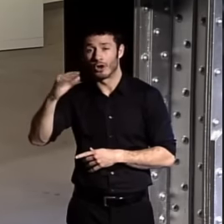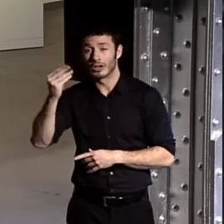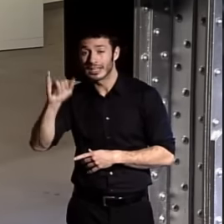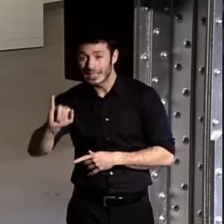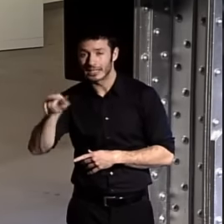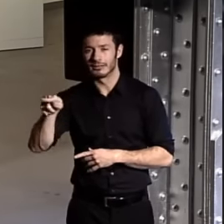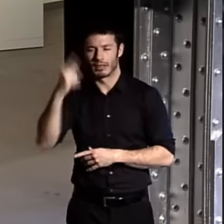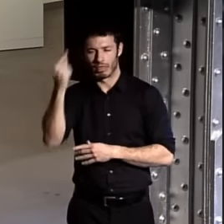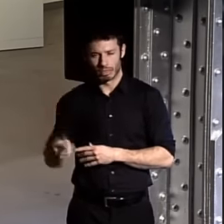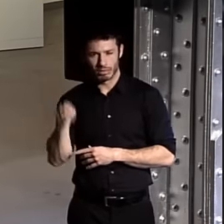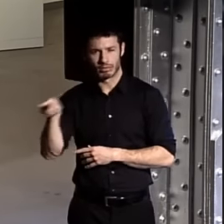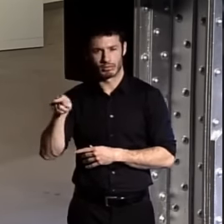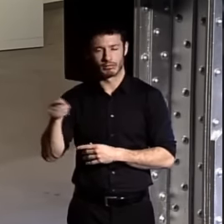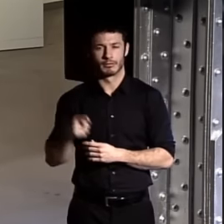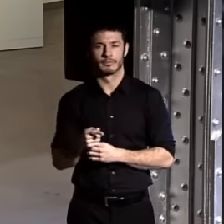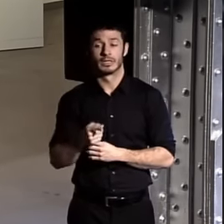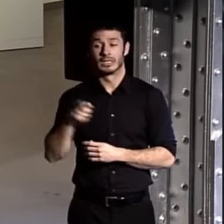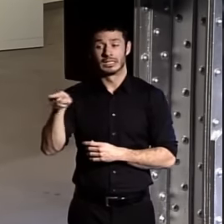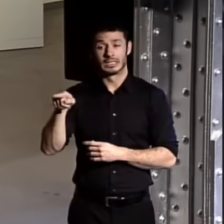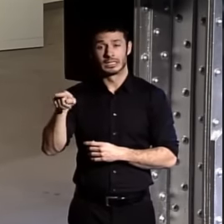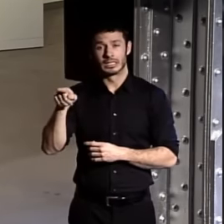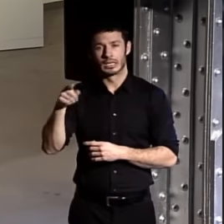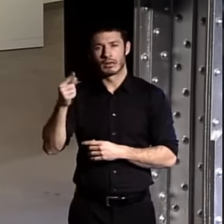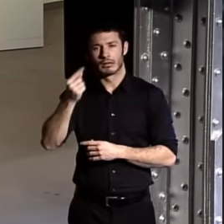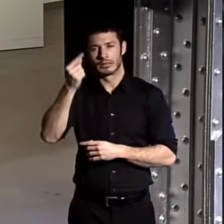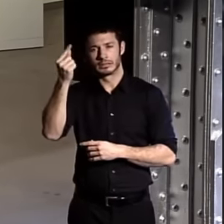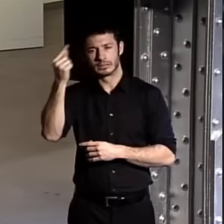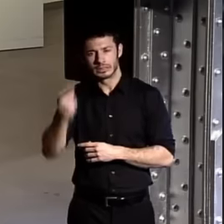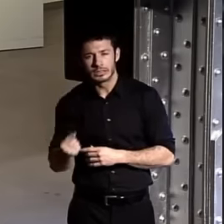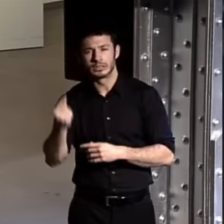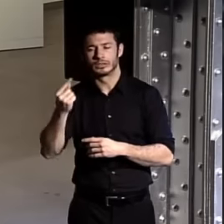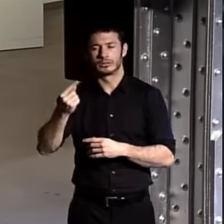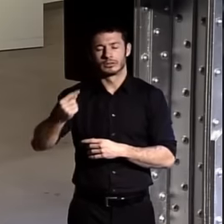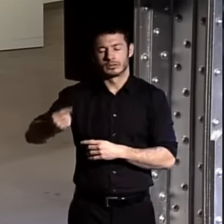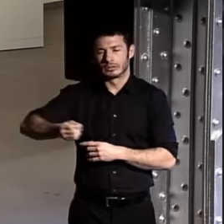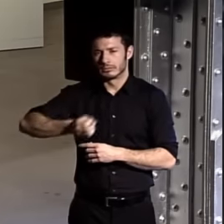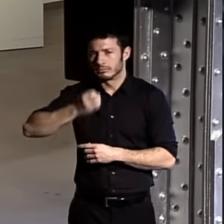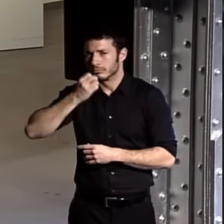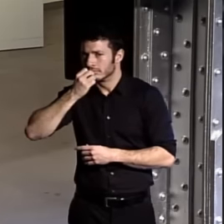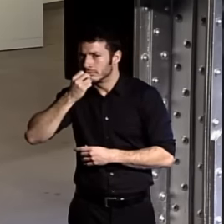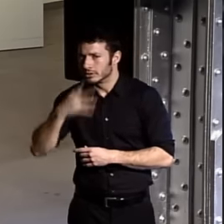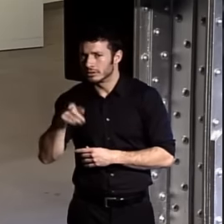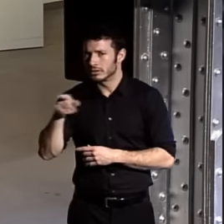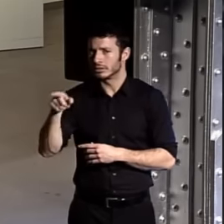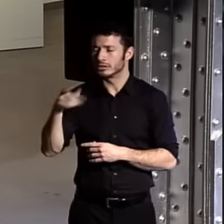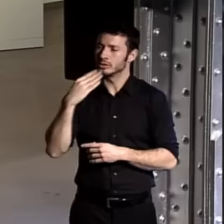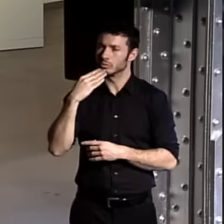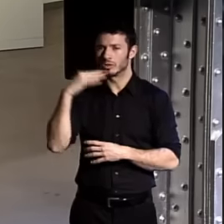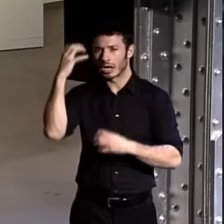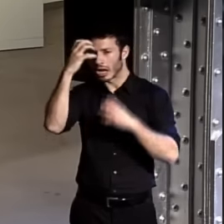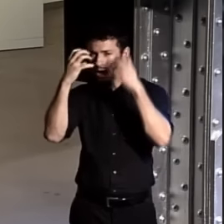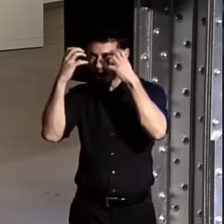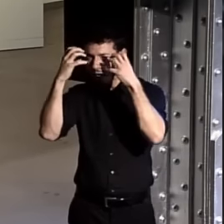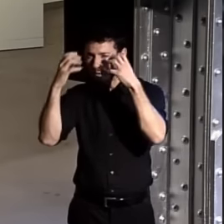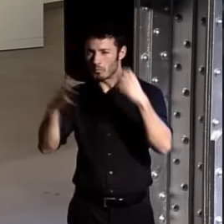muchísimos más y Miguel es un extraordinario ilustrador y es el auténtico camaleón que creo que hay en este país y es